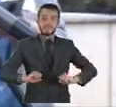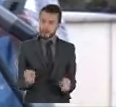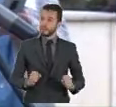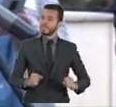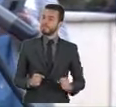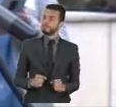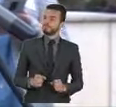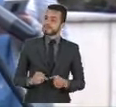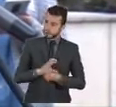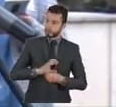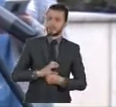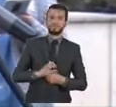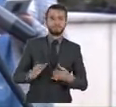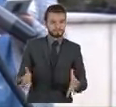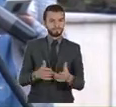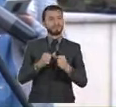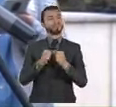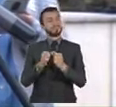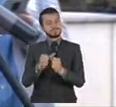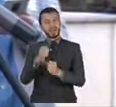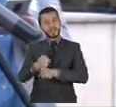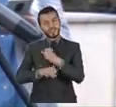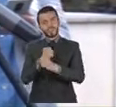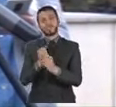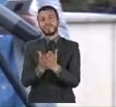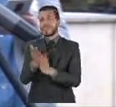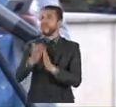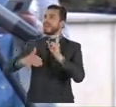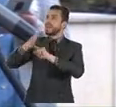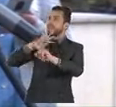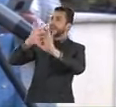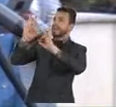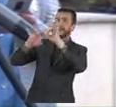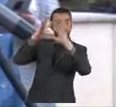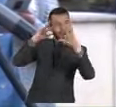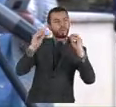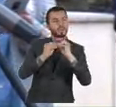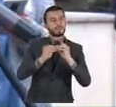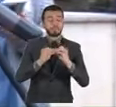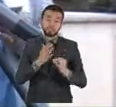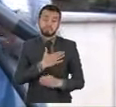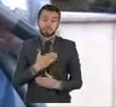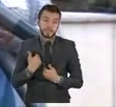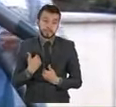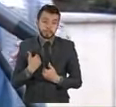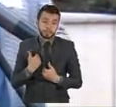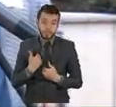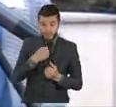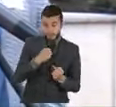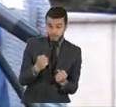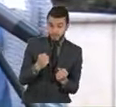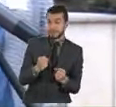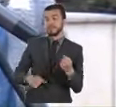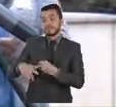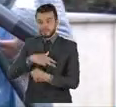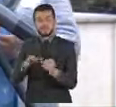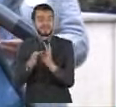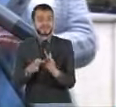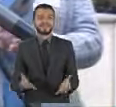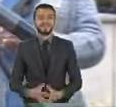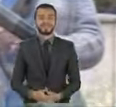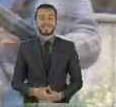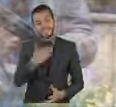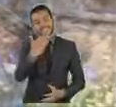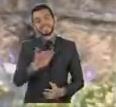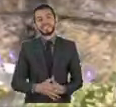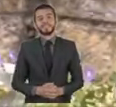esa sostenibilidad y ese contrato ambiental a nuestra capital. y a la región. Mil gracias.